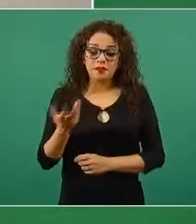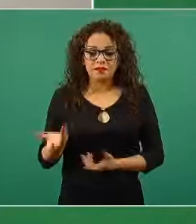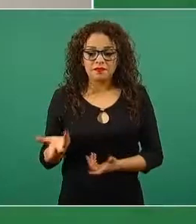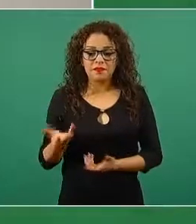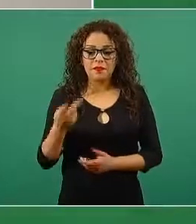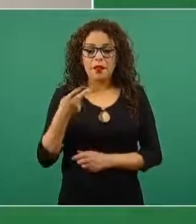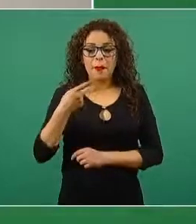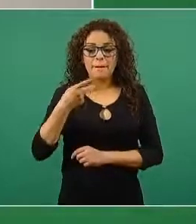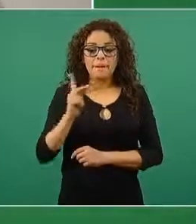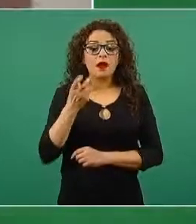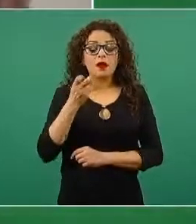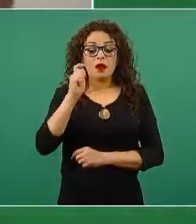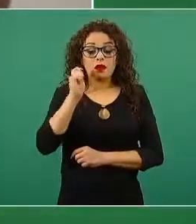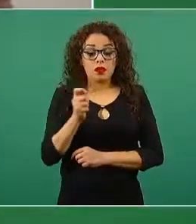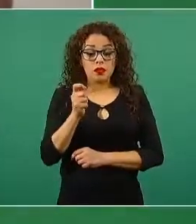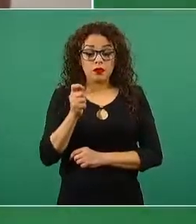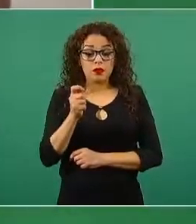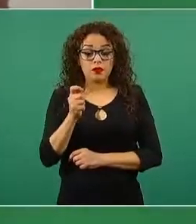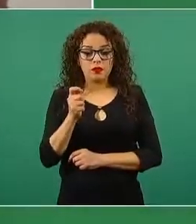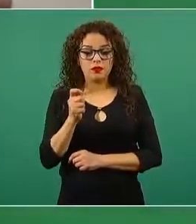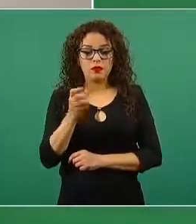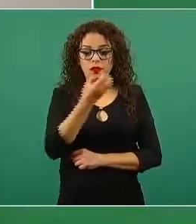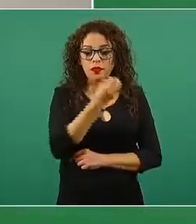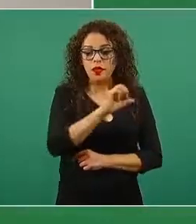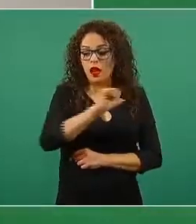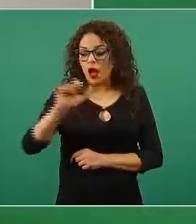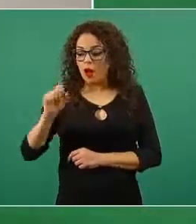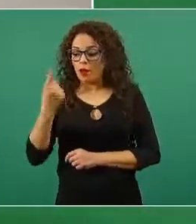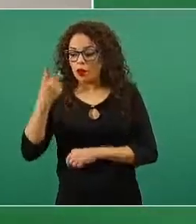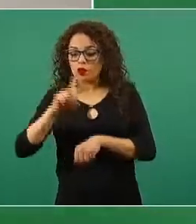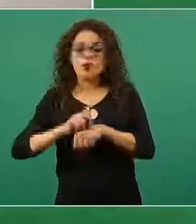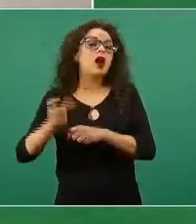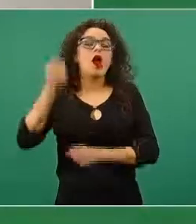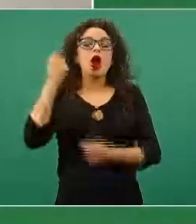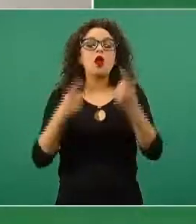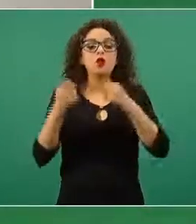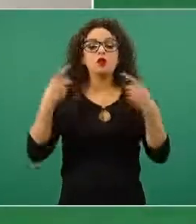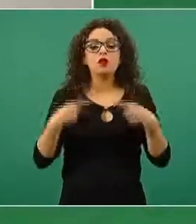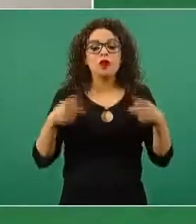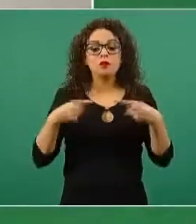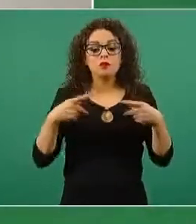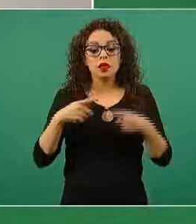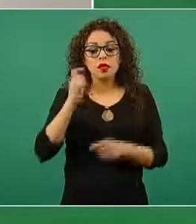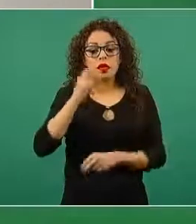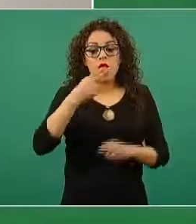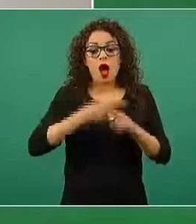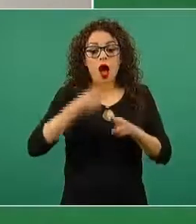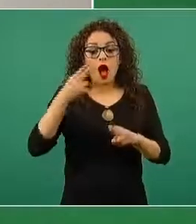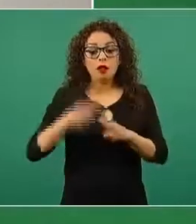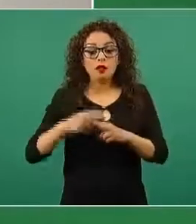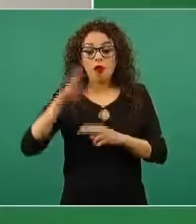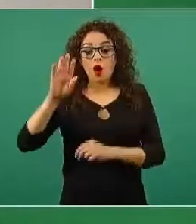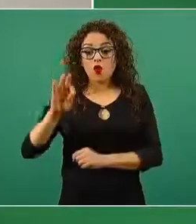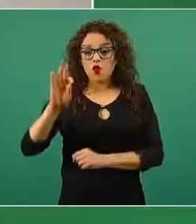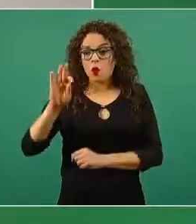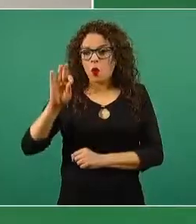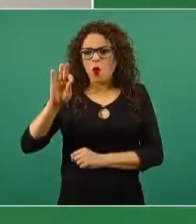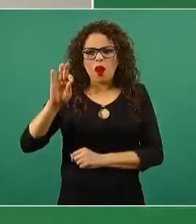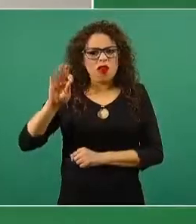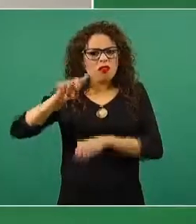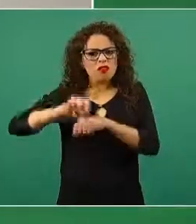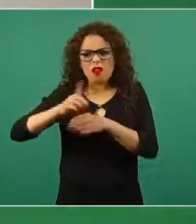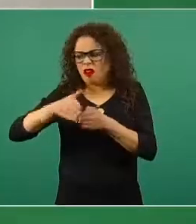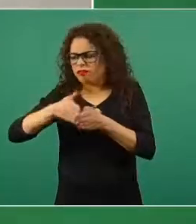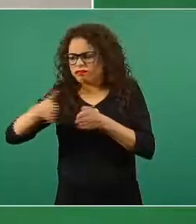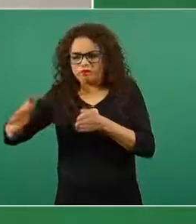de estos ensayos clínicos era 0 y 21 días, hubo personas que se aplicaron hasta 40 y tantos días la